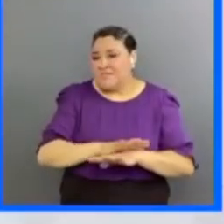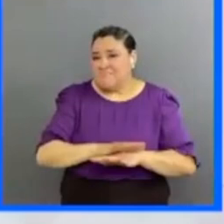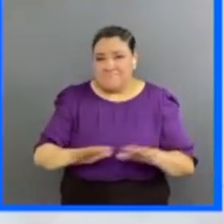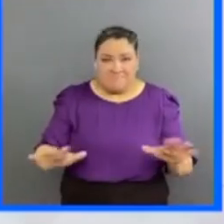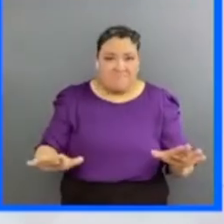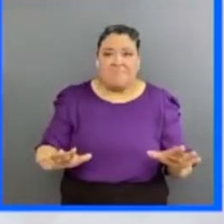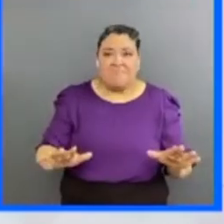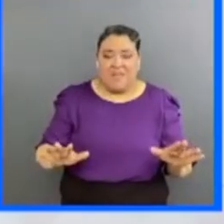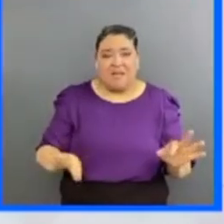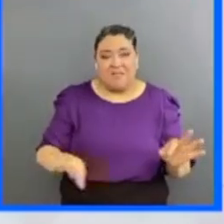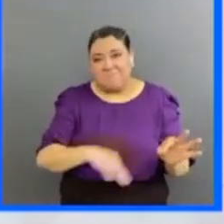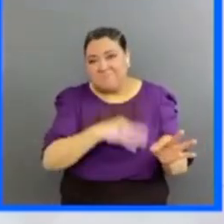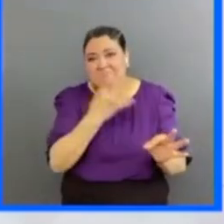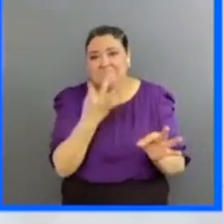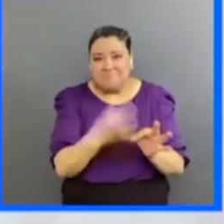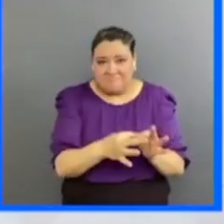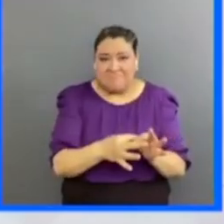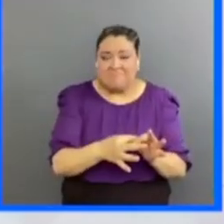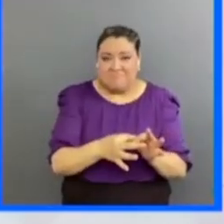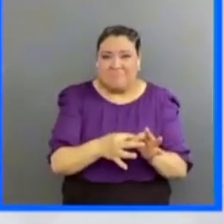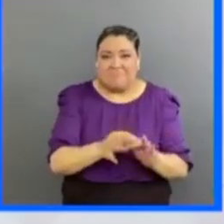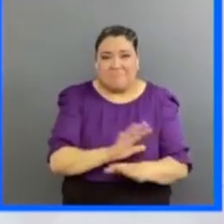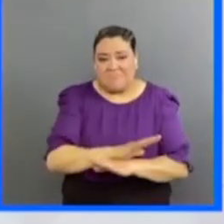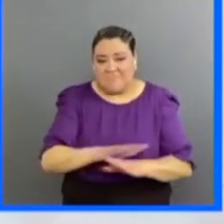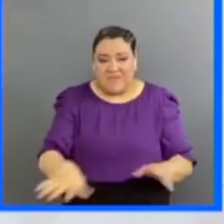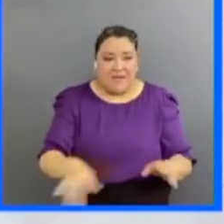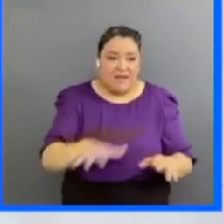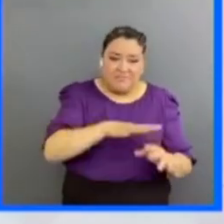todas las comunidades